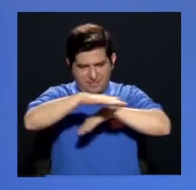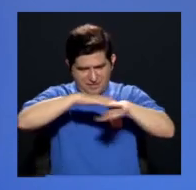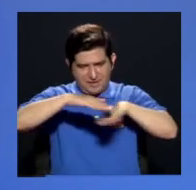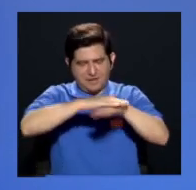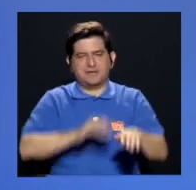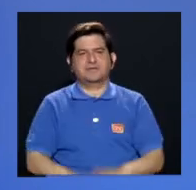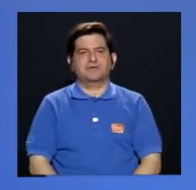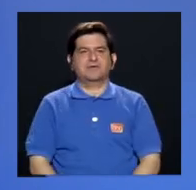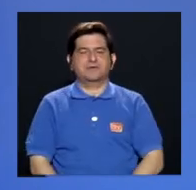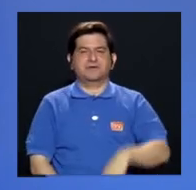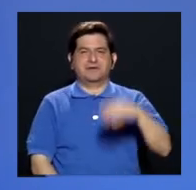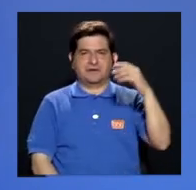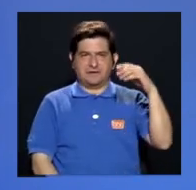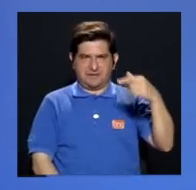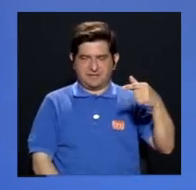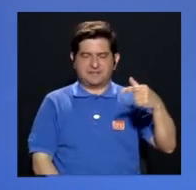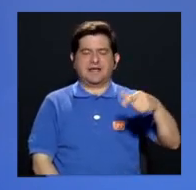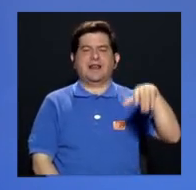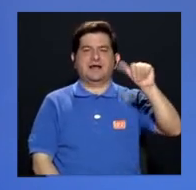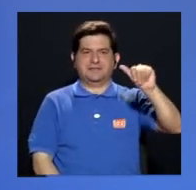don Raciel Acevedo.